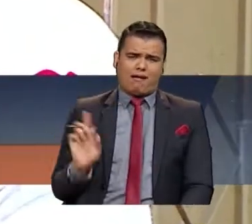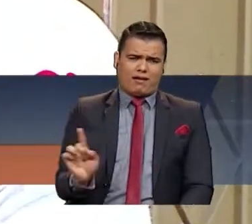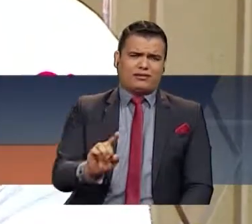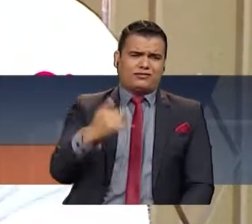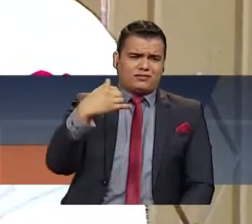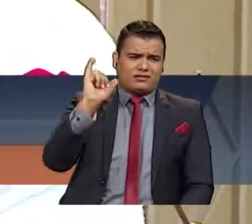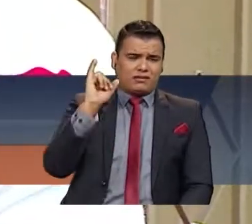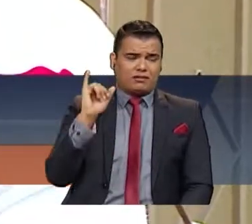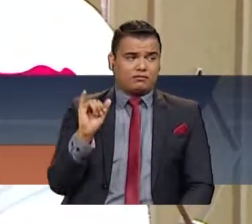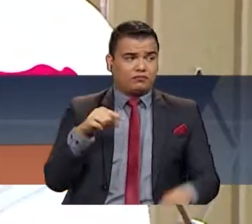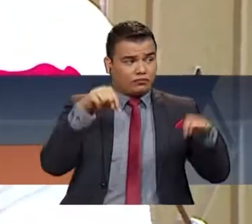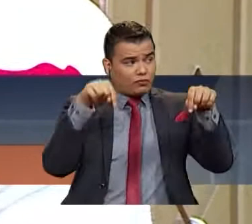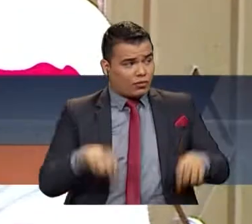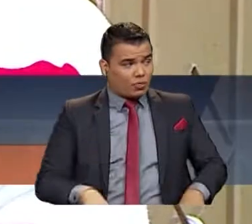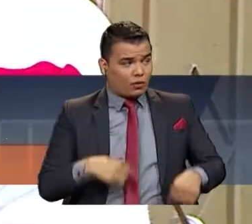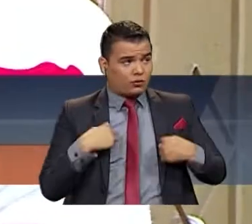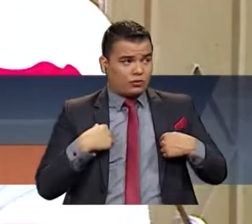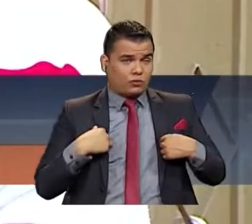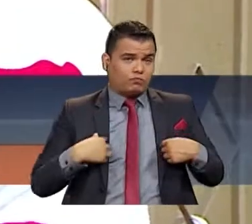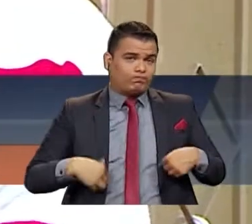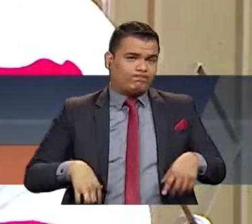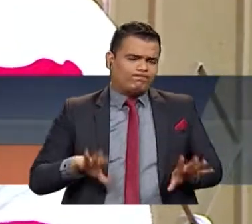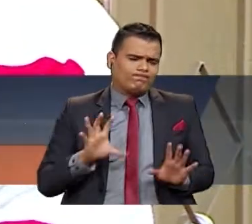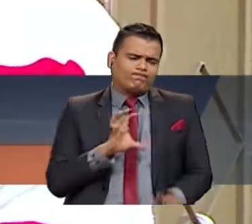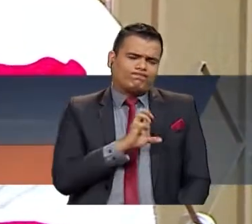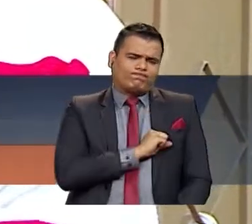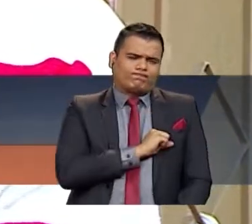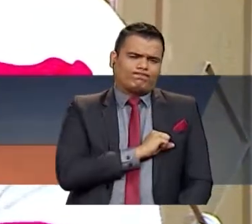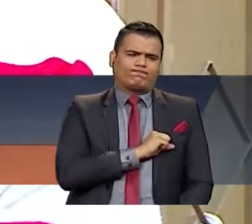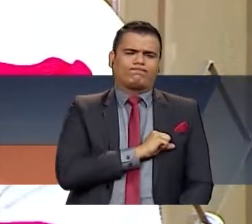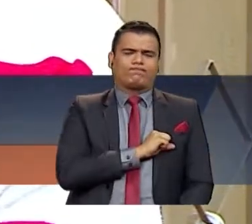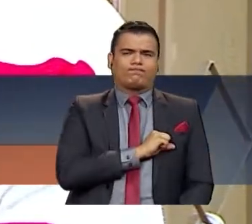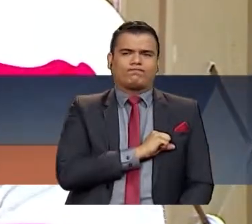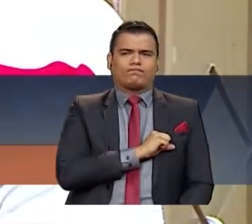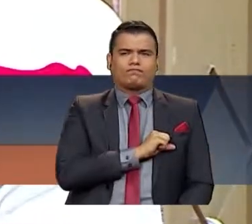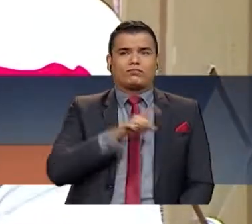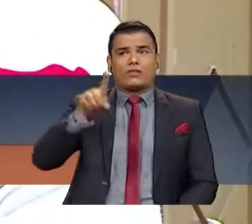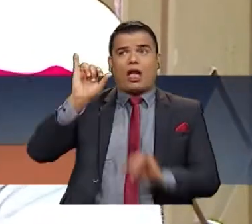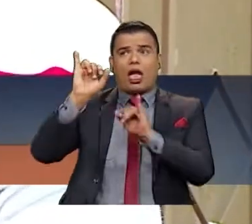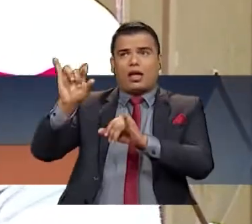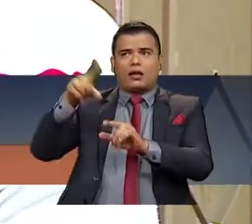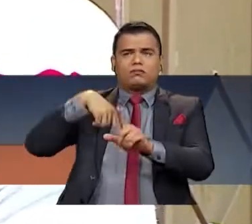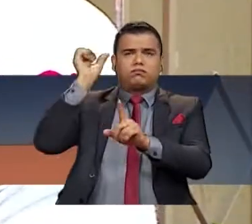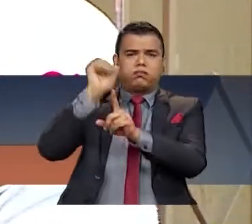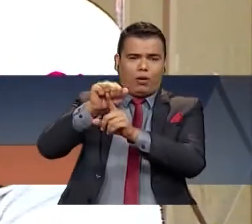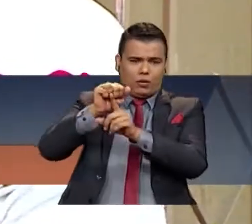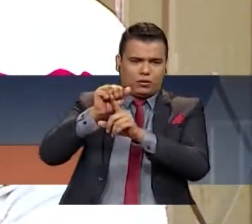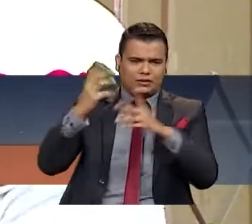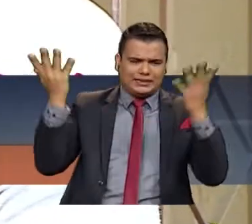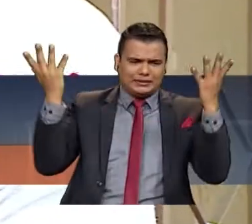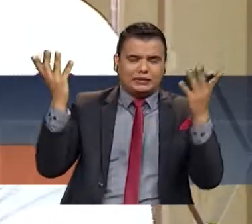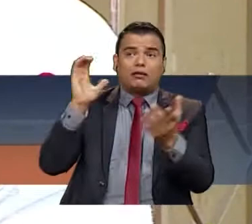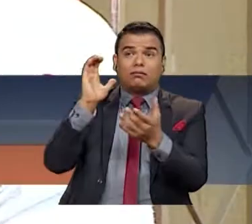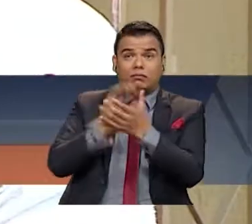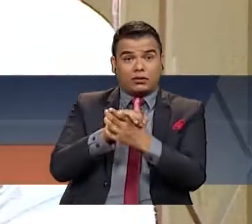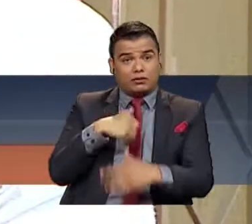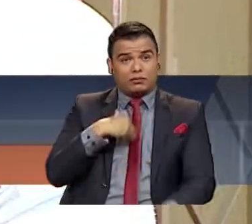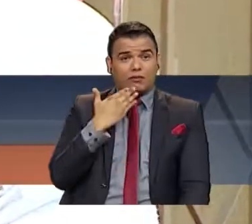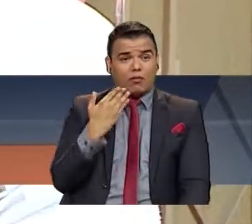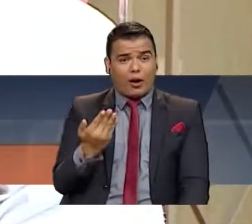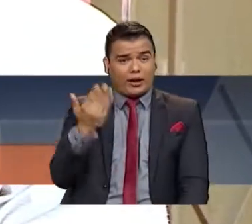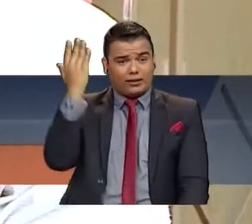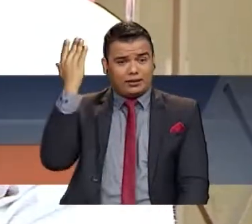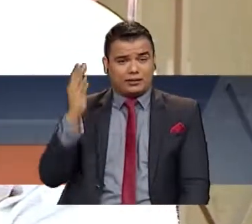y hoy en día pues yo lamento haber dejado esas amistades, porque fueron amistades muy, muy,